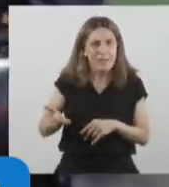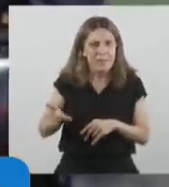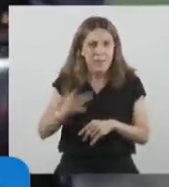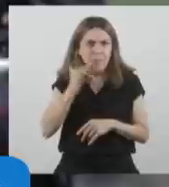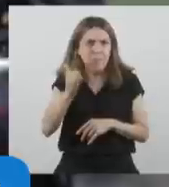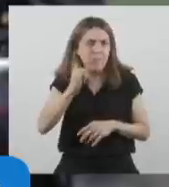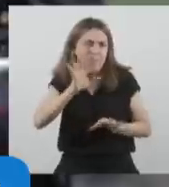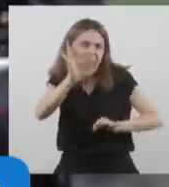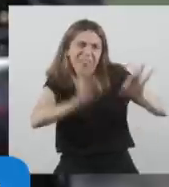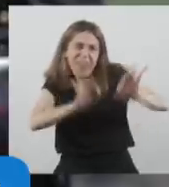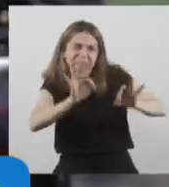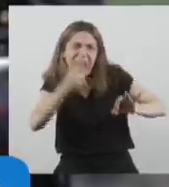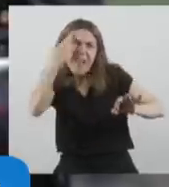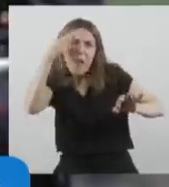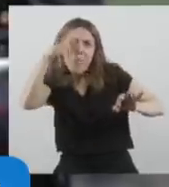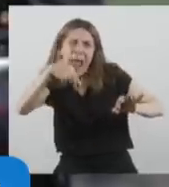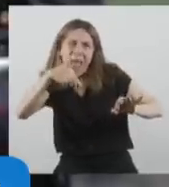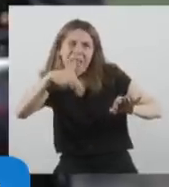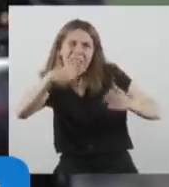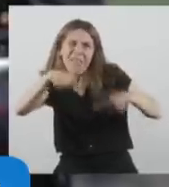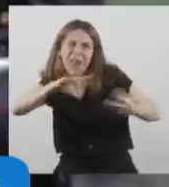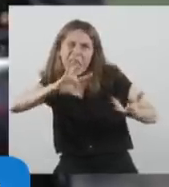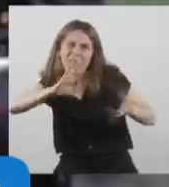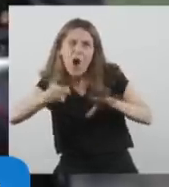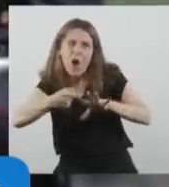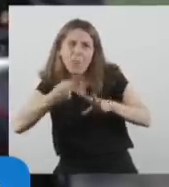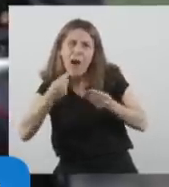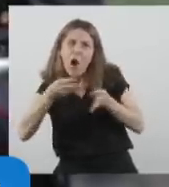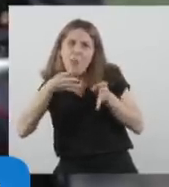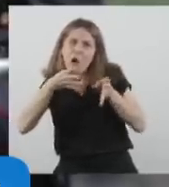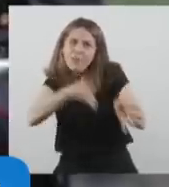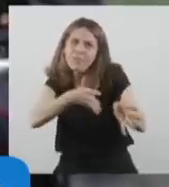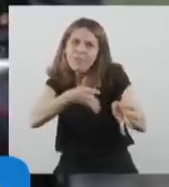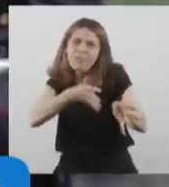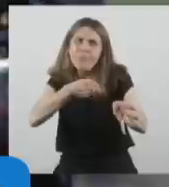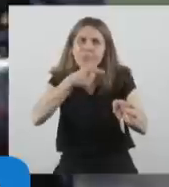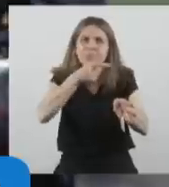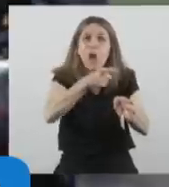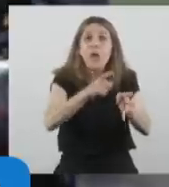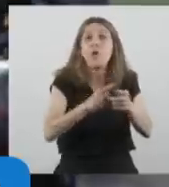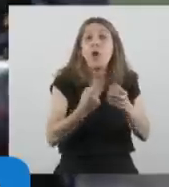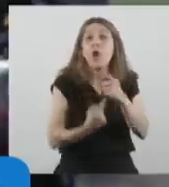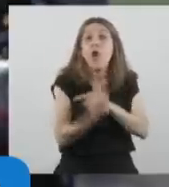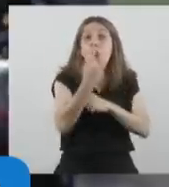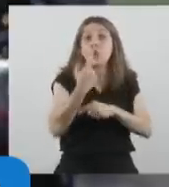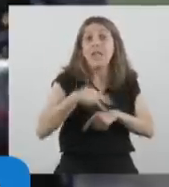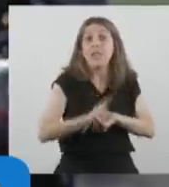idear otra forma de atacar al ejército realista que avanzaba desde el norte